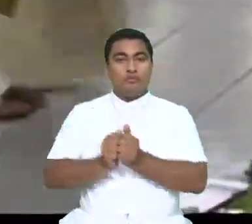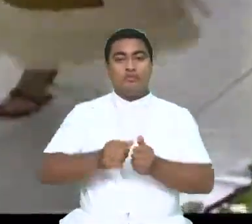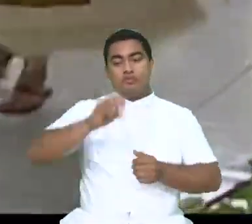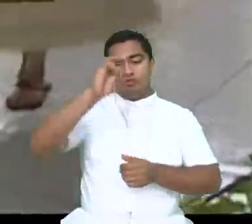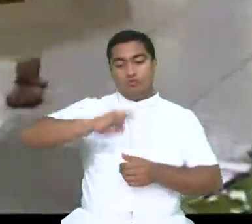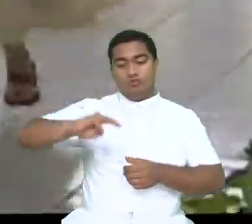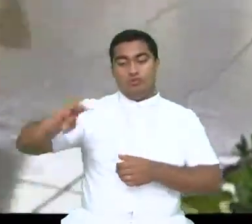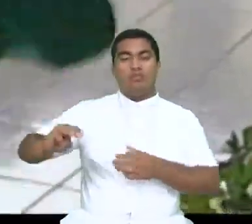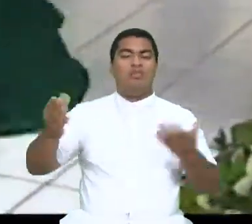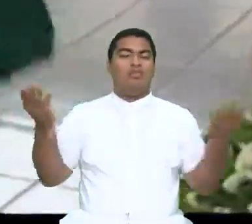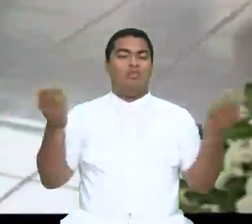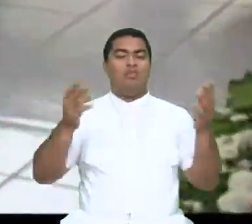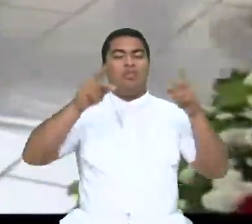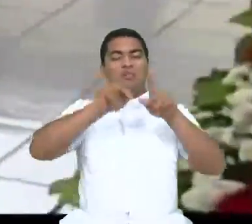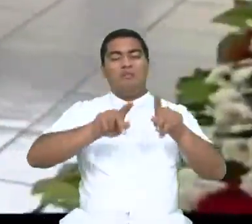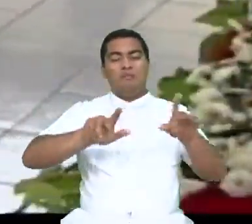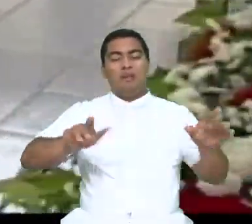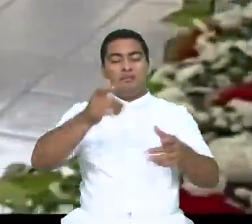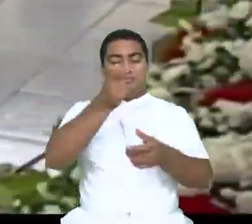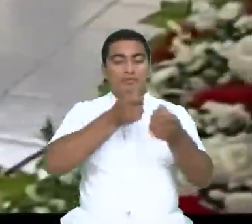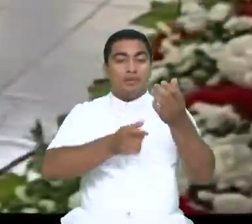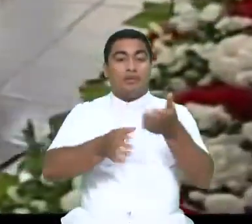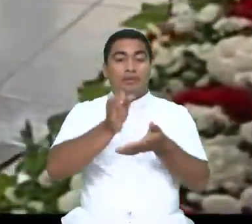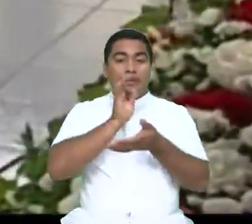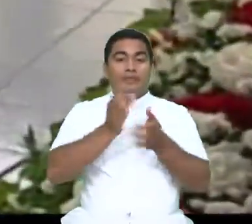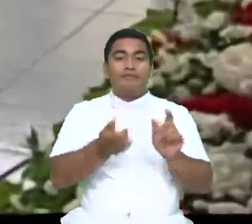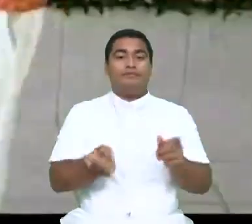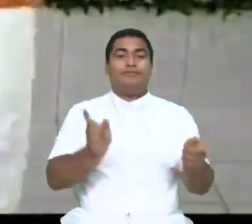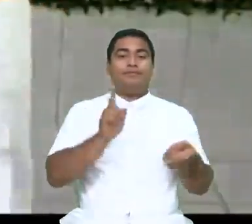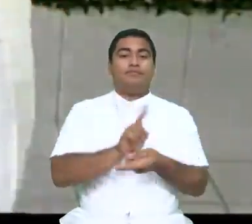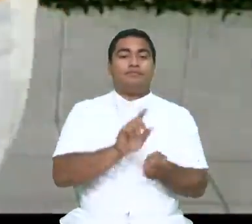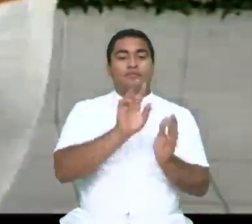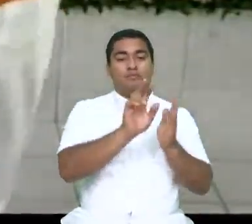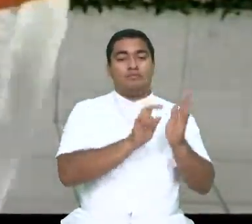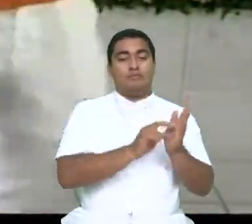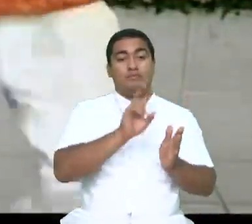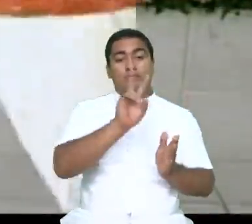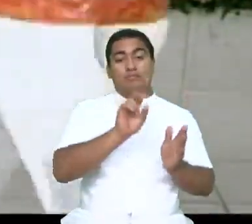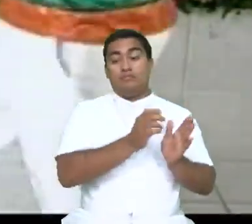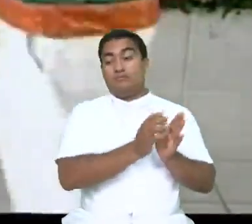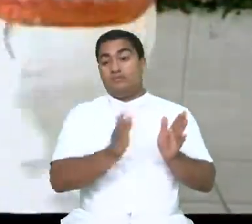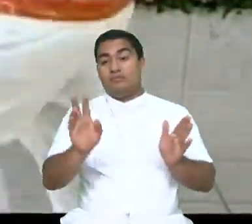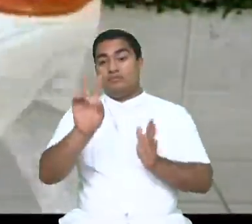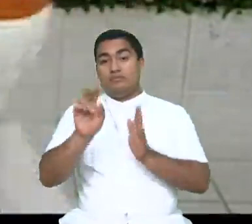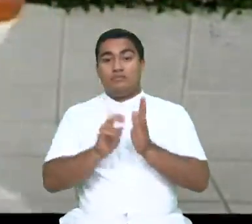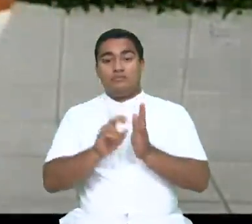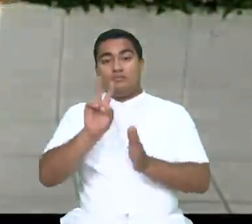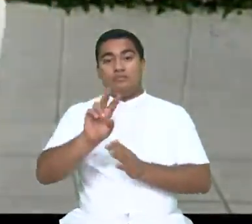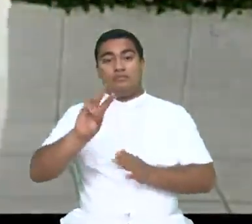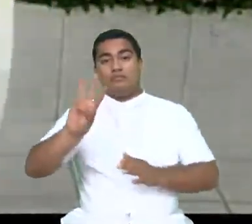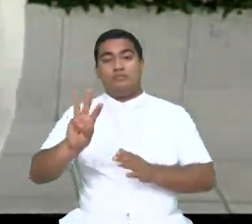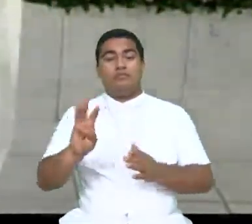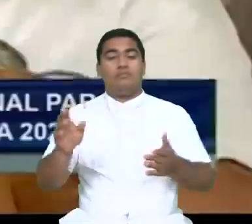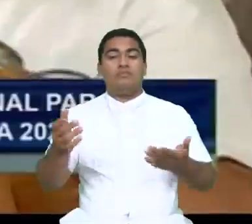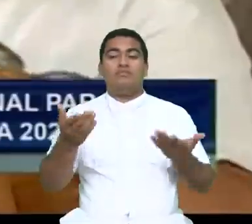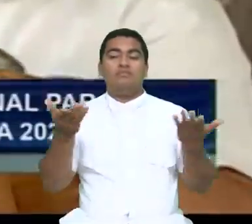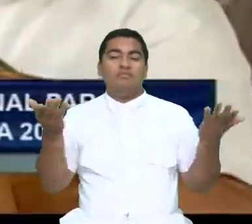de Transformación de la Caficultura 2020-2023, el que busca fortalecer el desarrollo de este